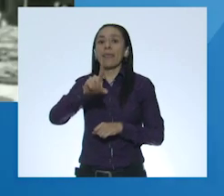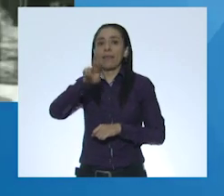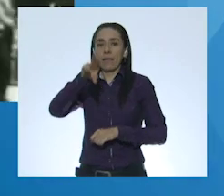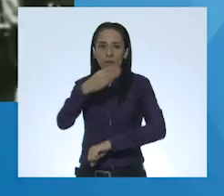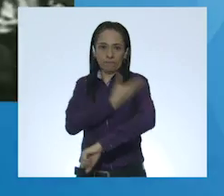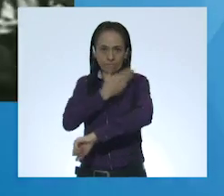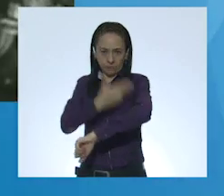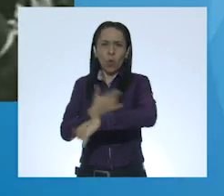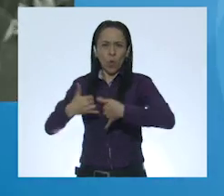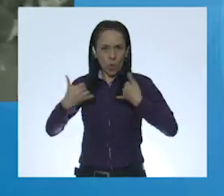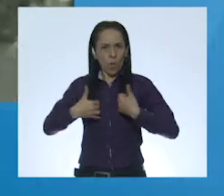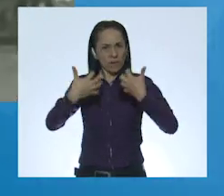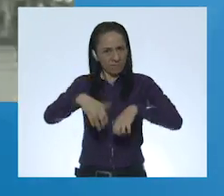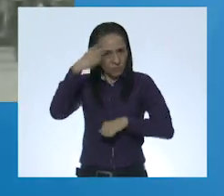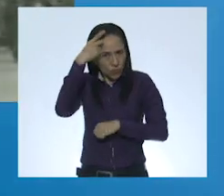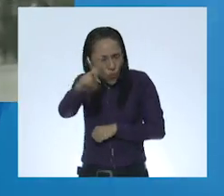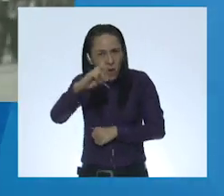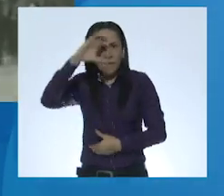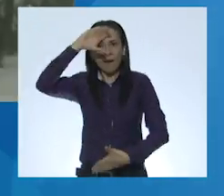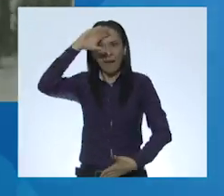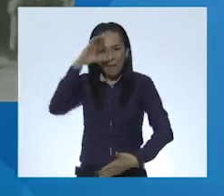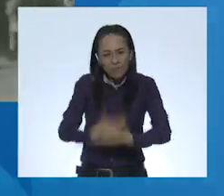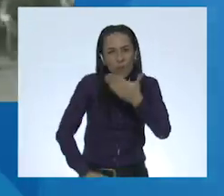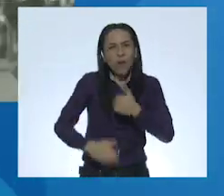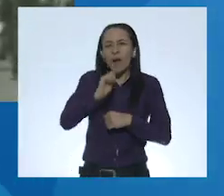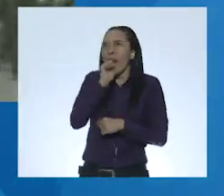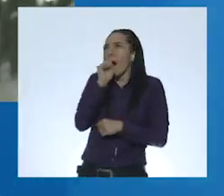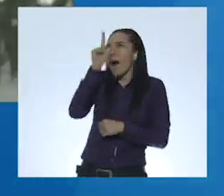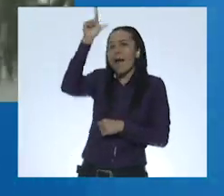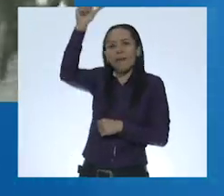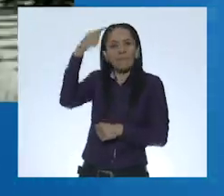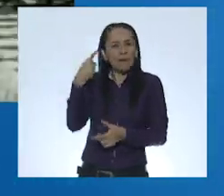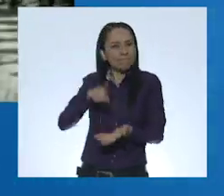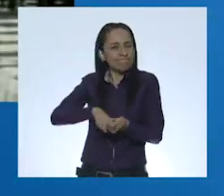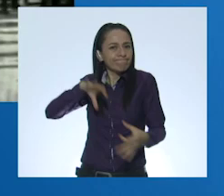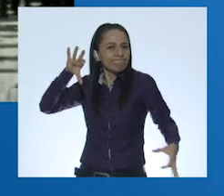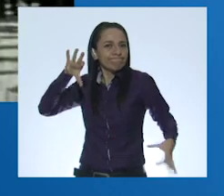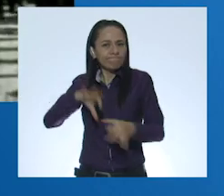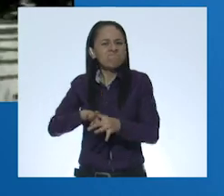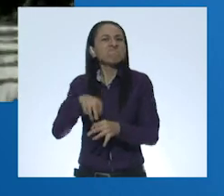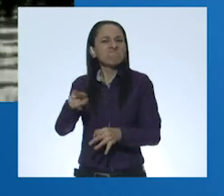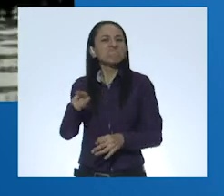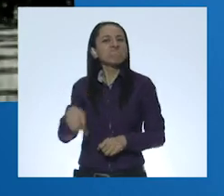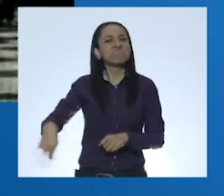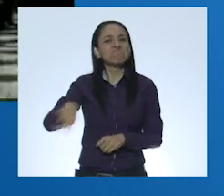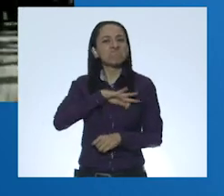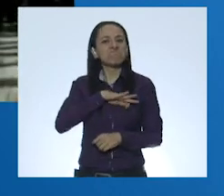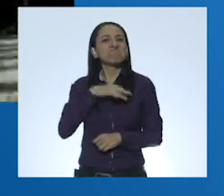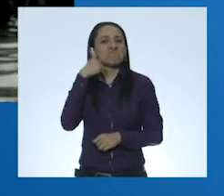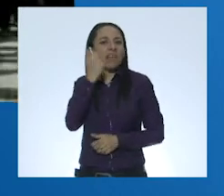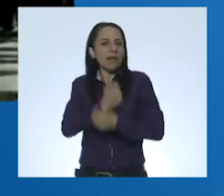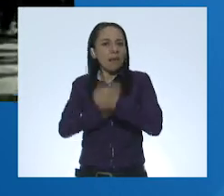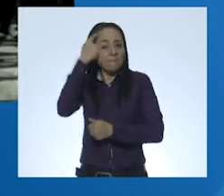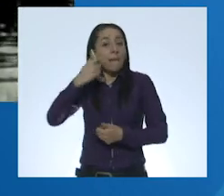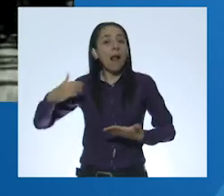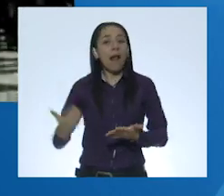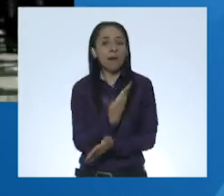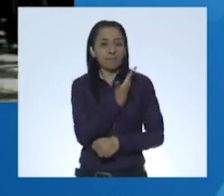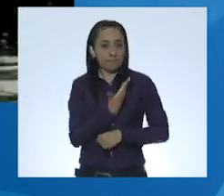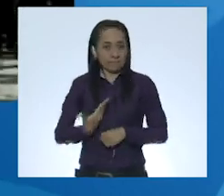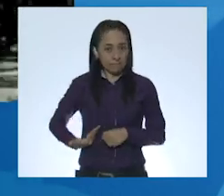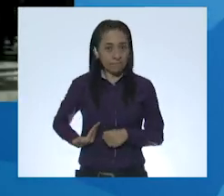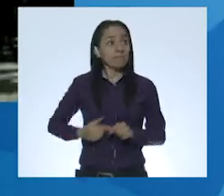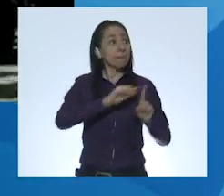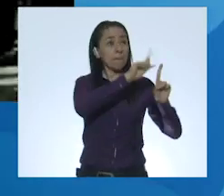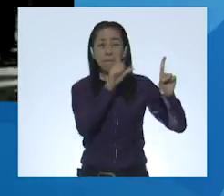empresario, católico y espiritista, se lanzó por la presidencia y recorrió el país despertando el entusiasmo de la